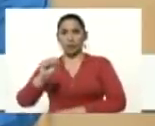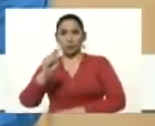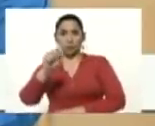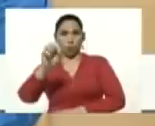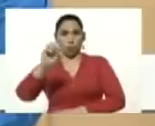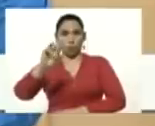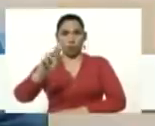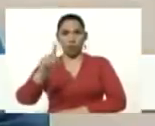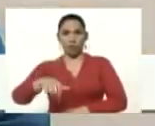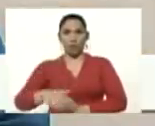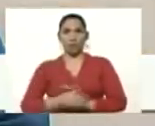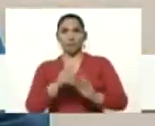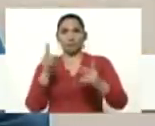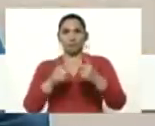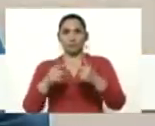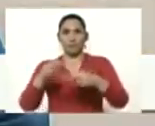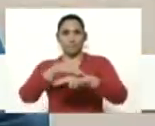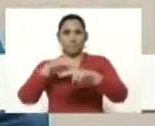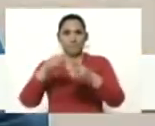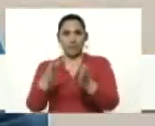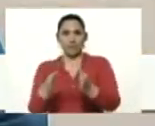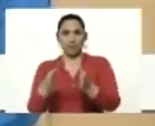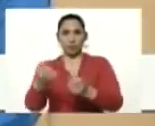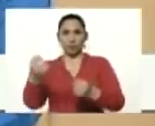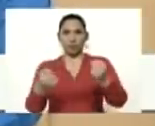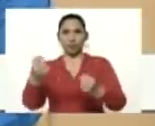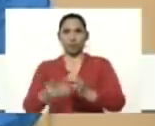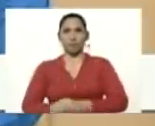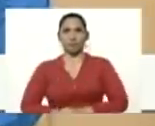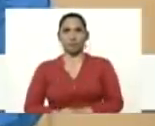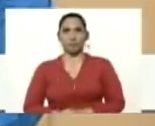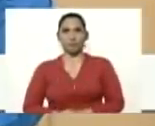Reverol Torres y por el ministro Hipólito Abreu.